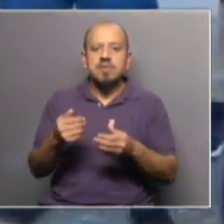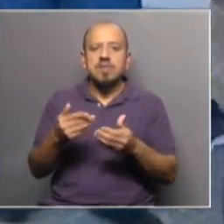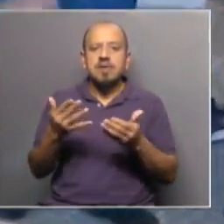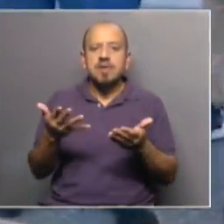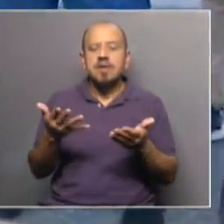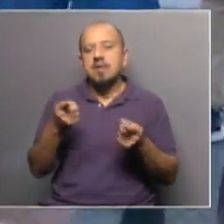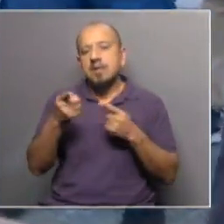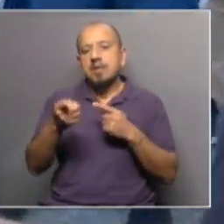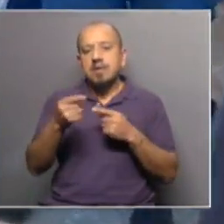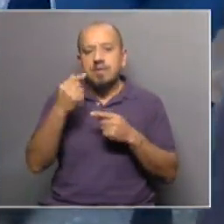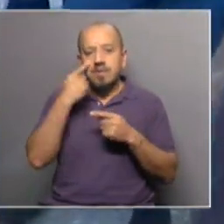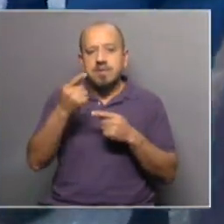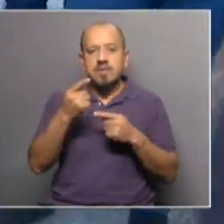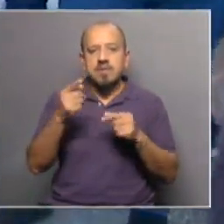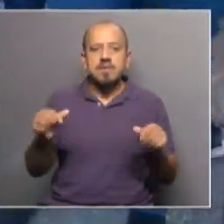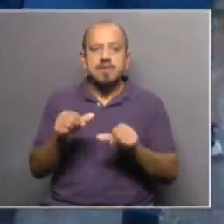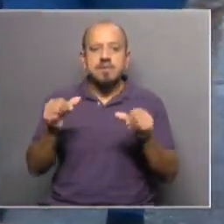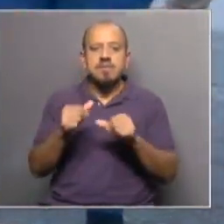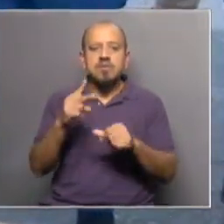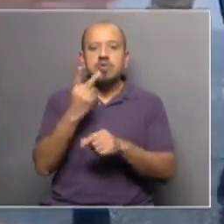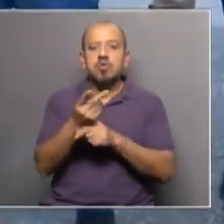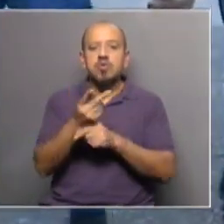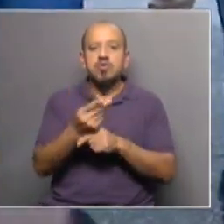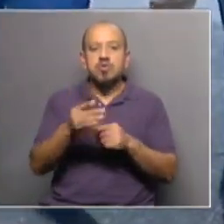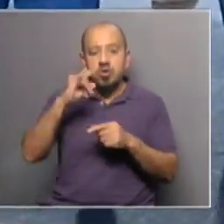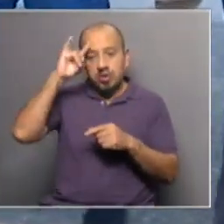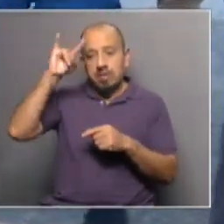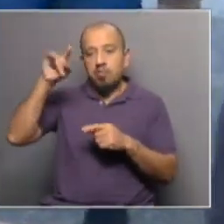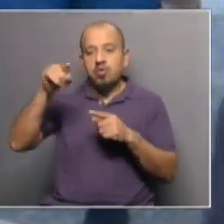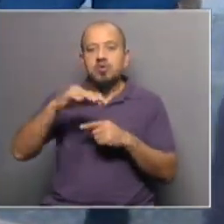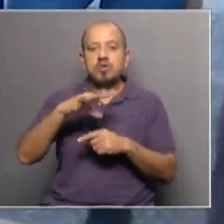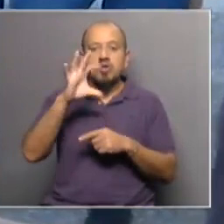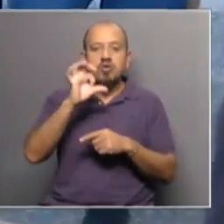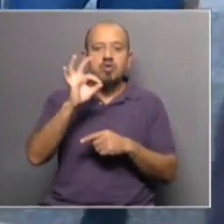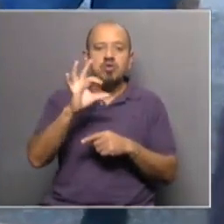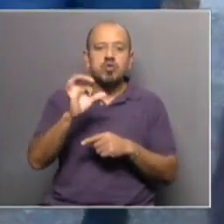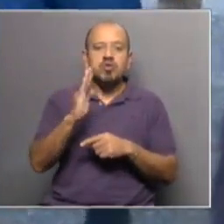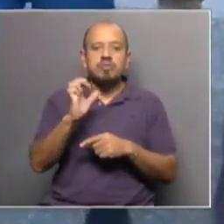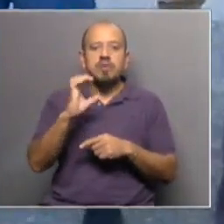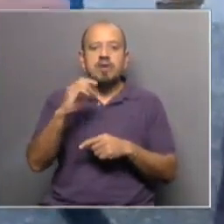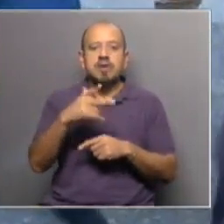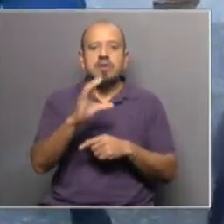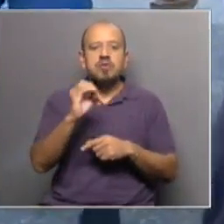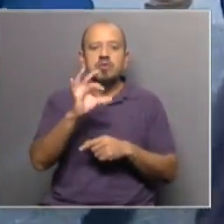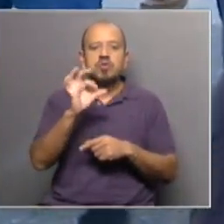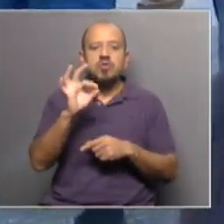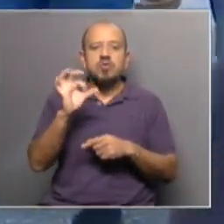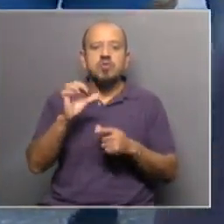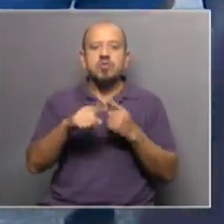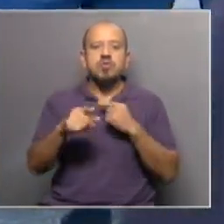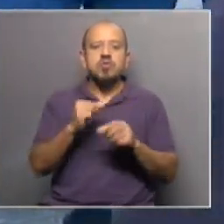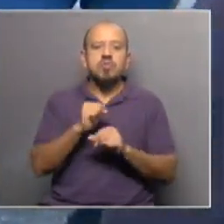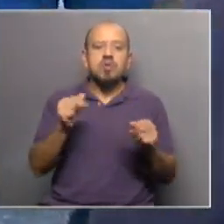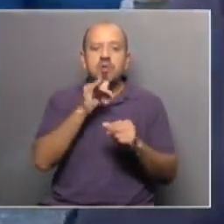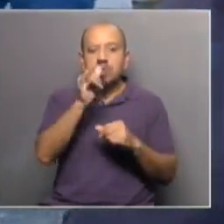comunión. Y decidimos formar dos murgas, los demonios y los sospechosos, y bueno, que ellos puedan contar lo que